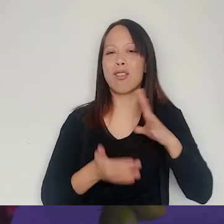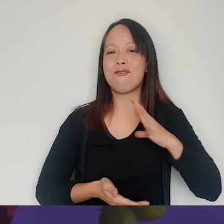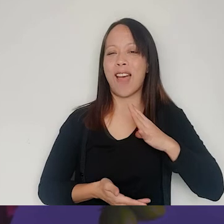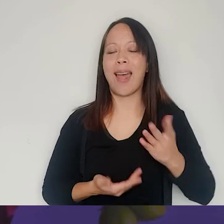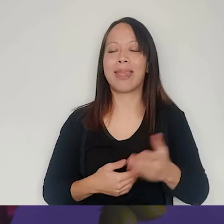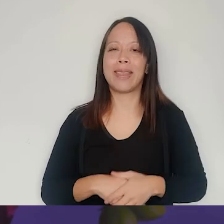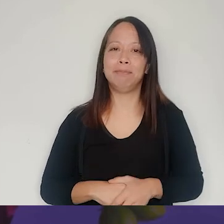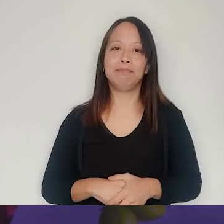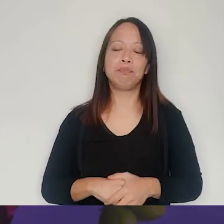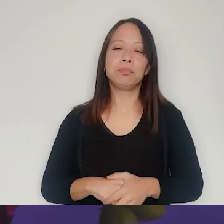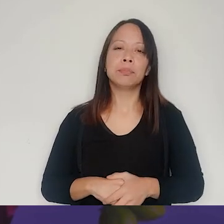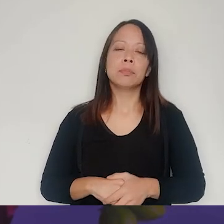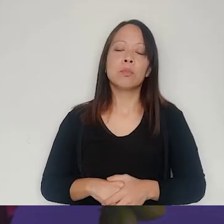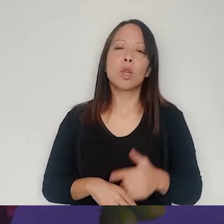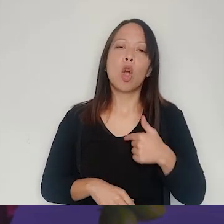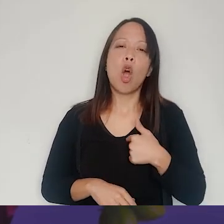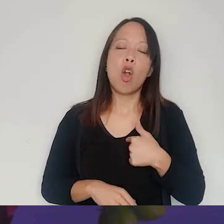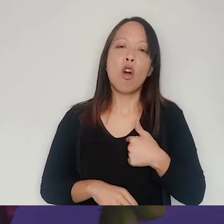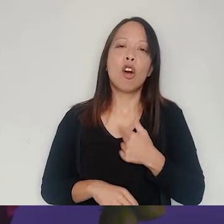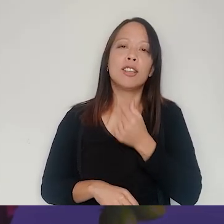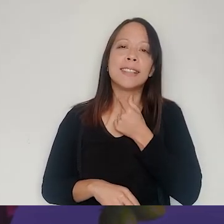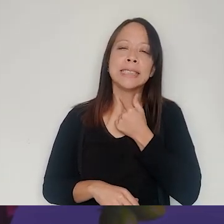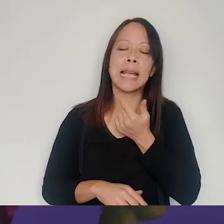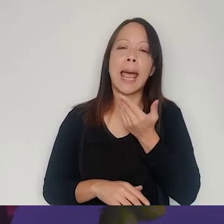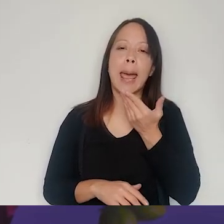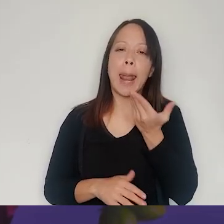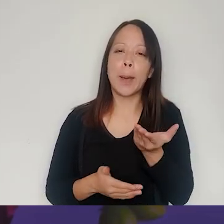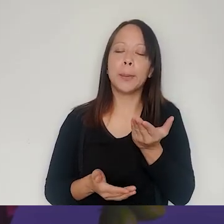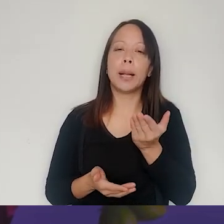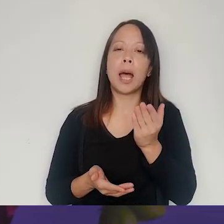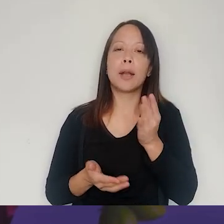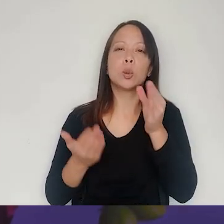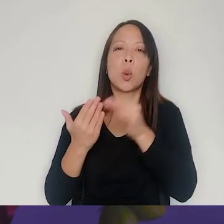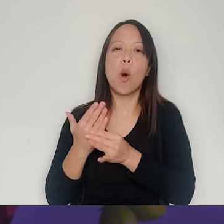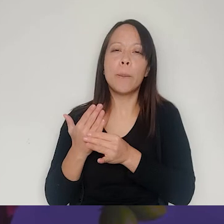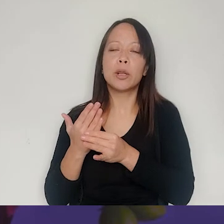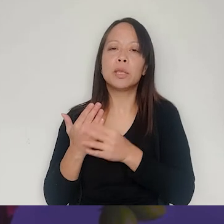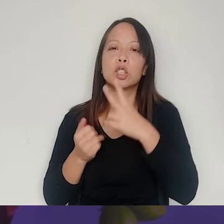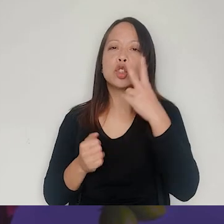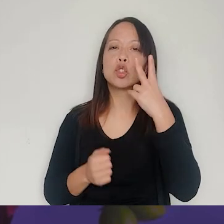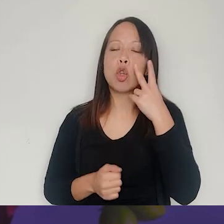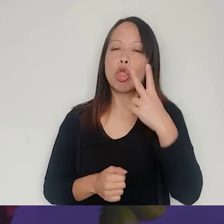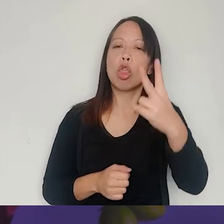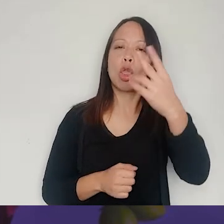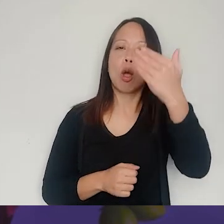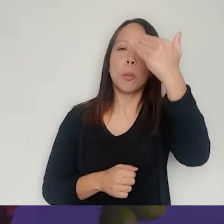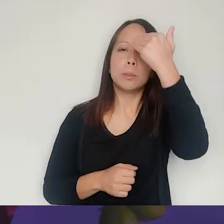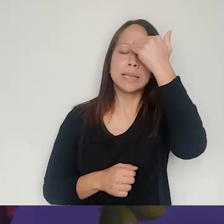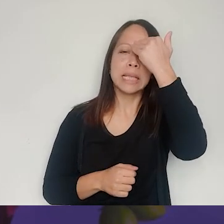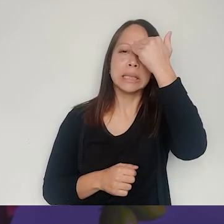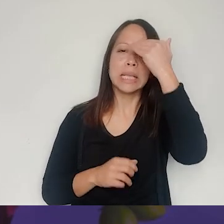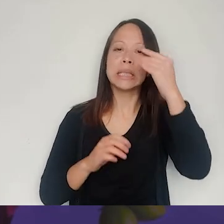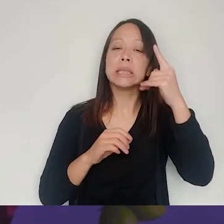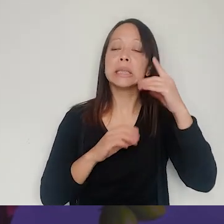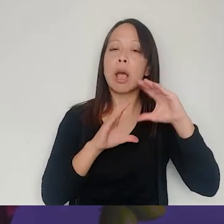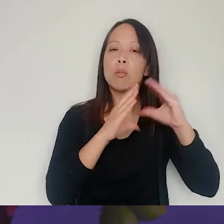Y quisiera también compartir con vosotros un compromiso que obtuvimos ya en el 2015, hicimos una campaña del